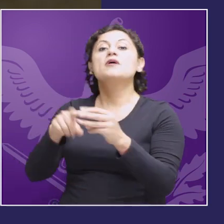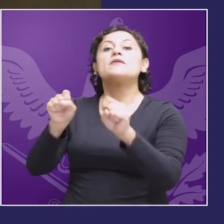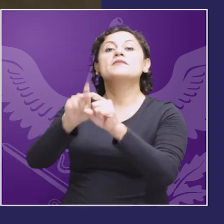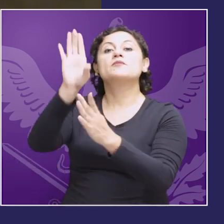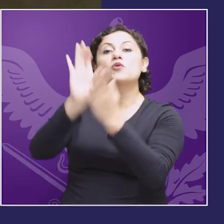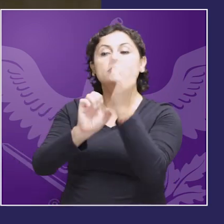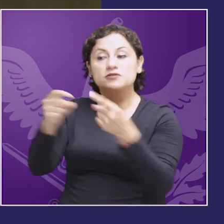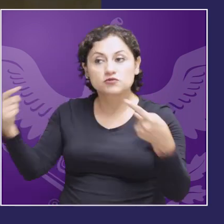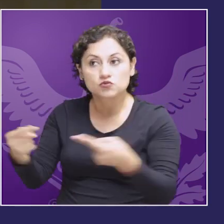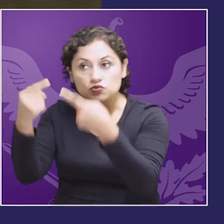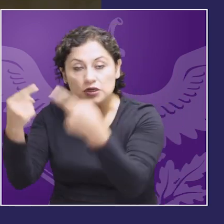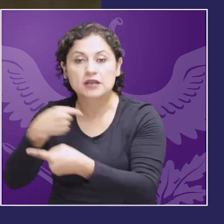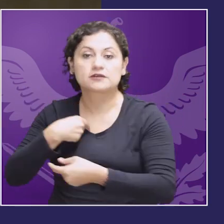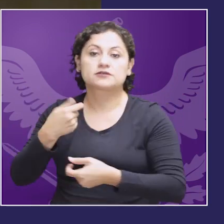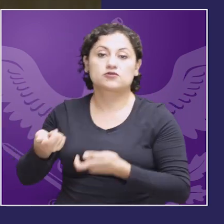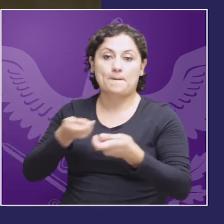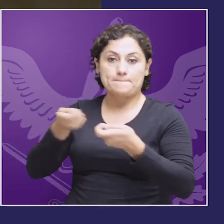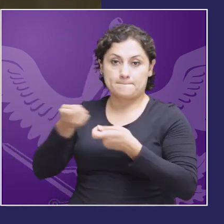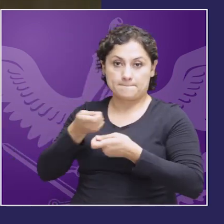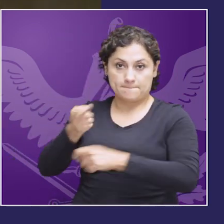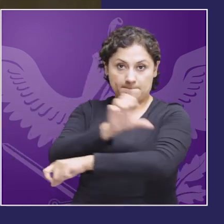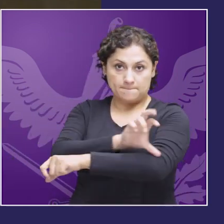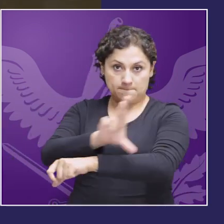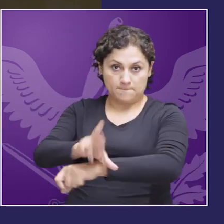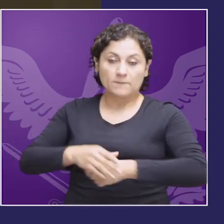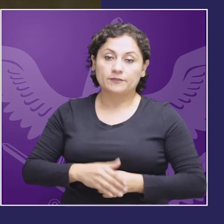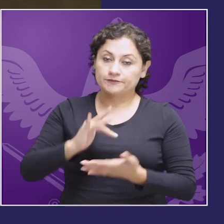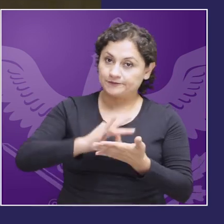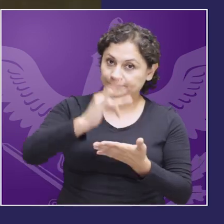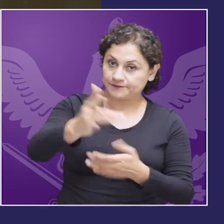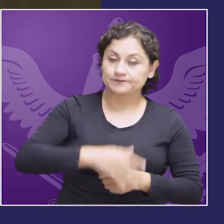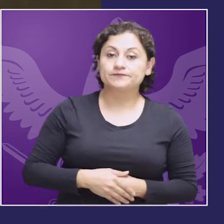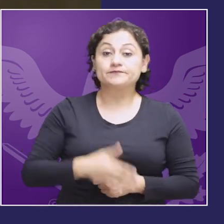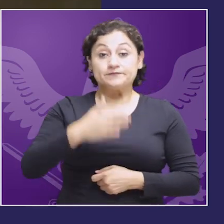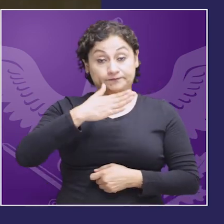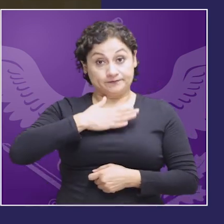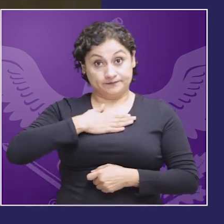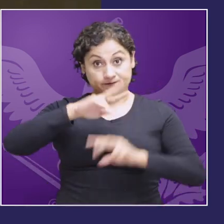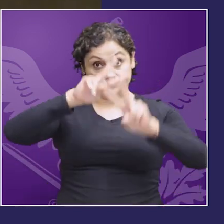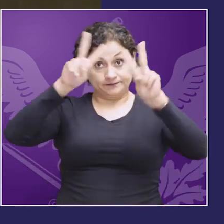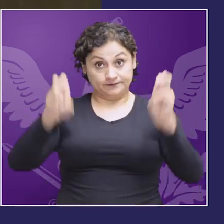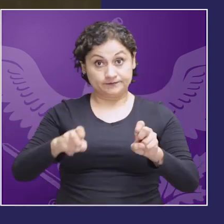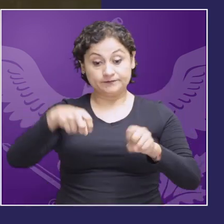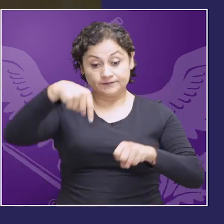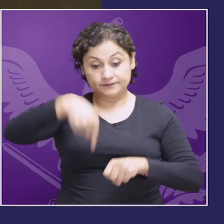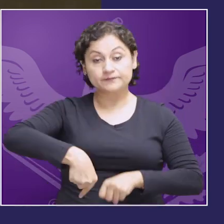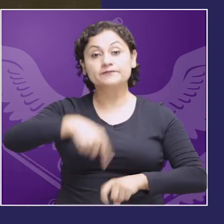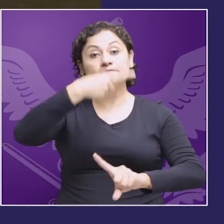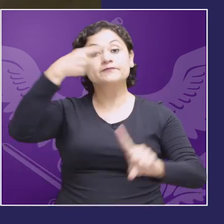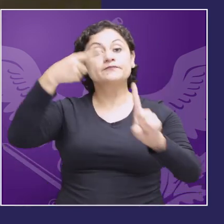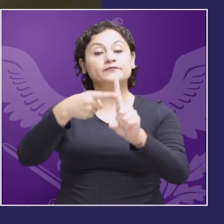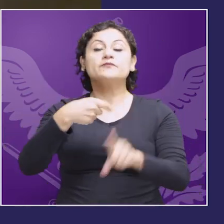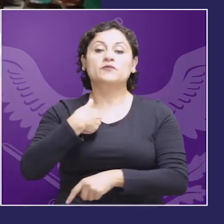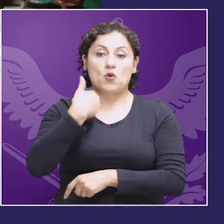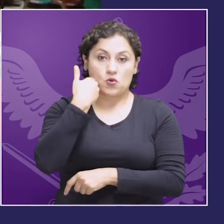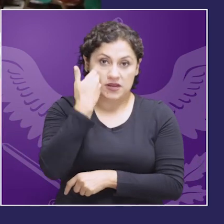Humanos, Igualdad de Género y al Centro de Estudios Constitucionales de la Corte Suprema. Muchas gracias. Gracias. Bueno,